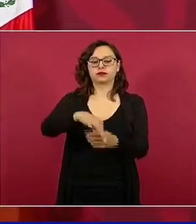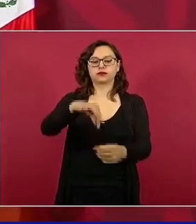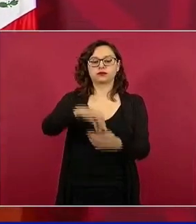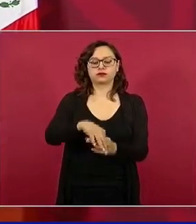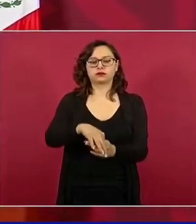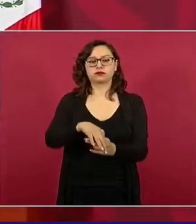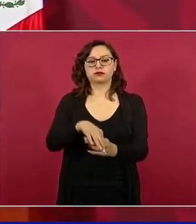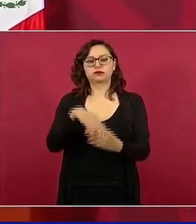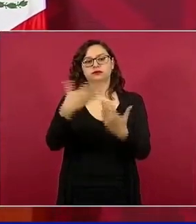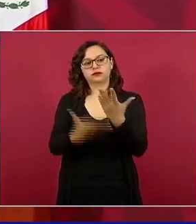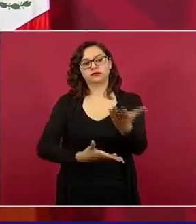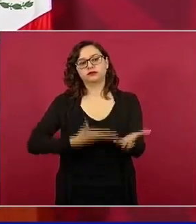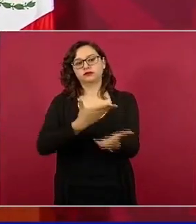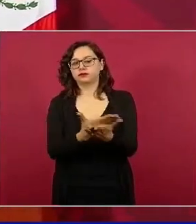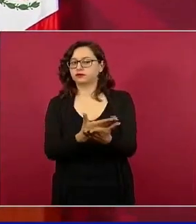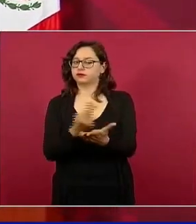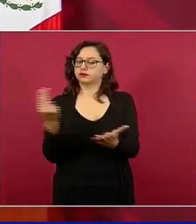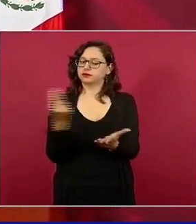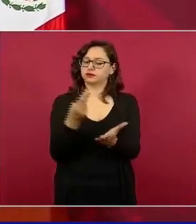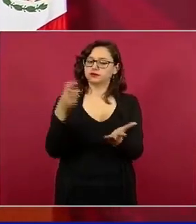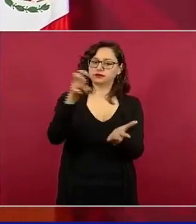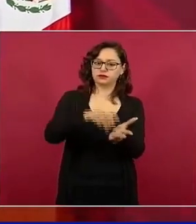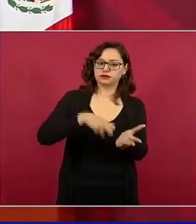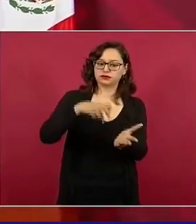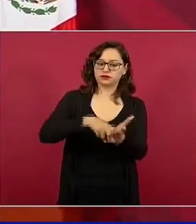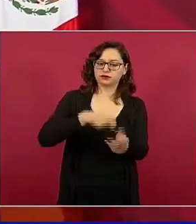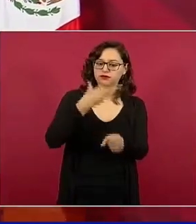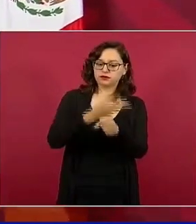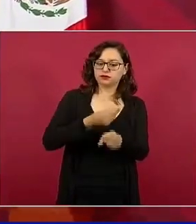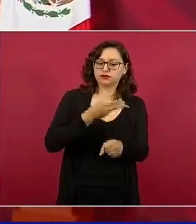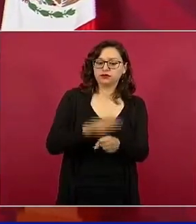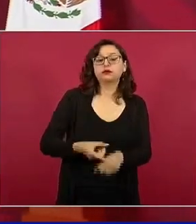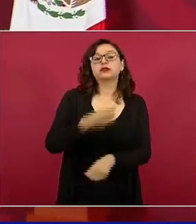electoral, se van a considerar